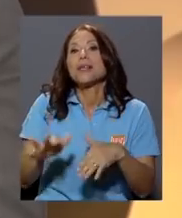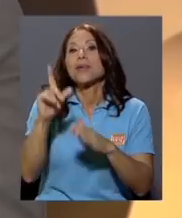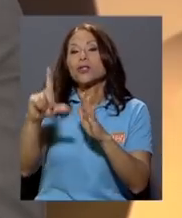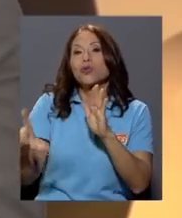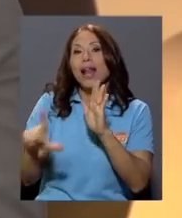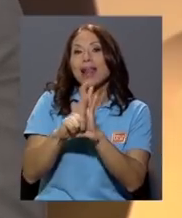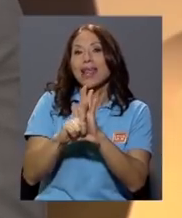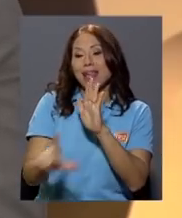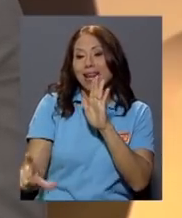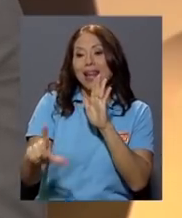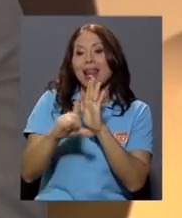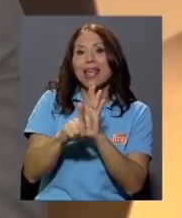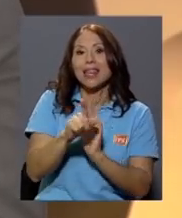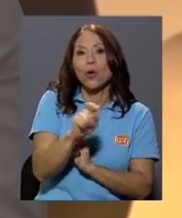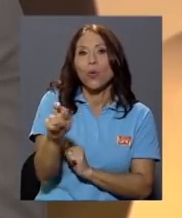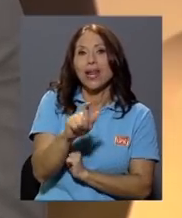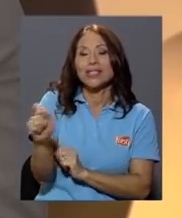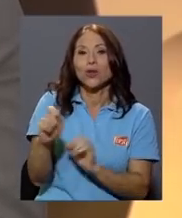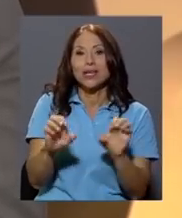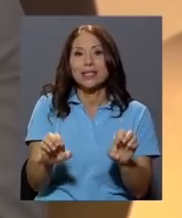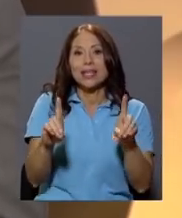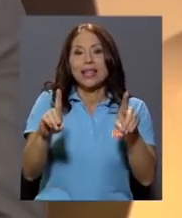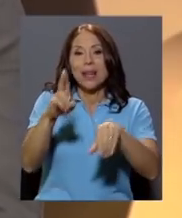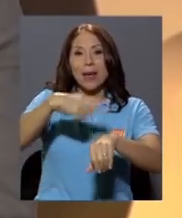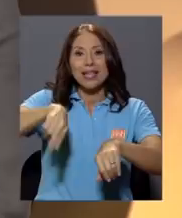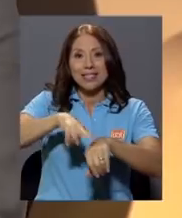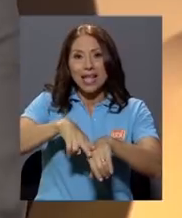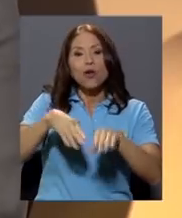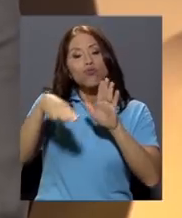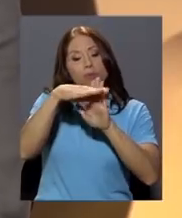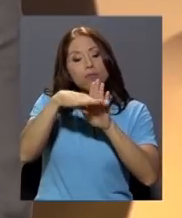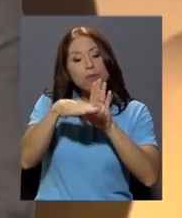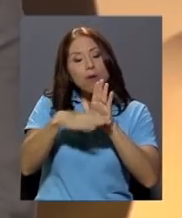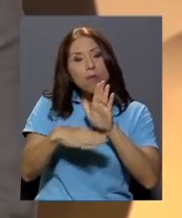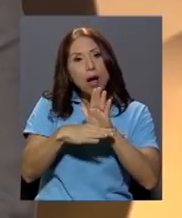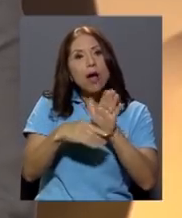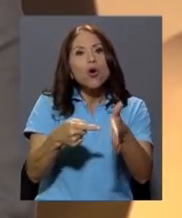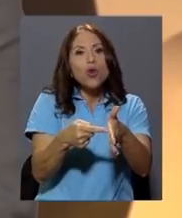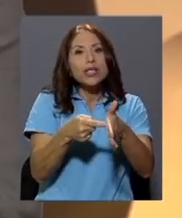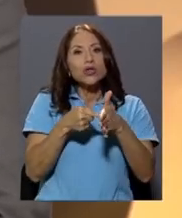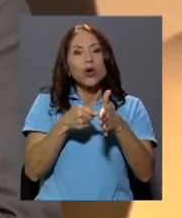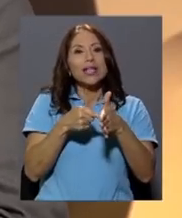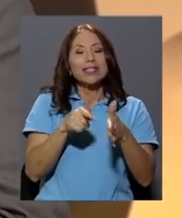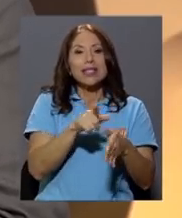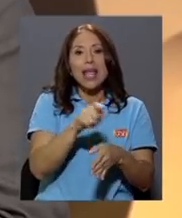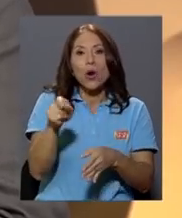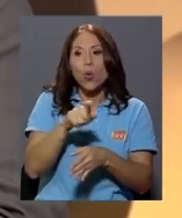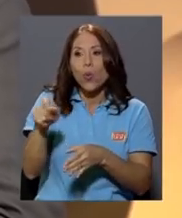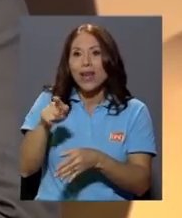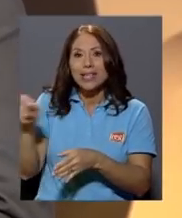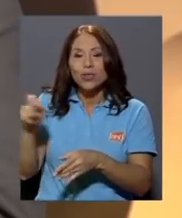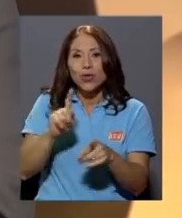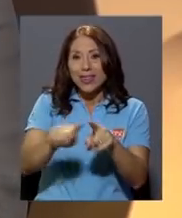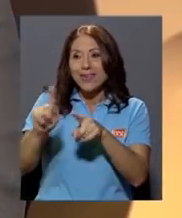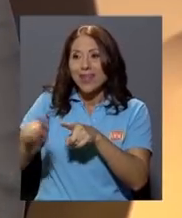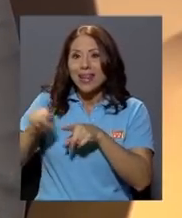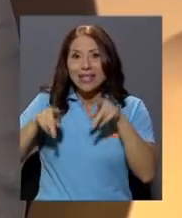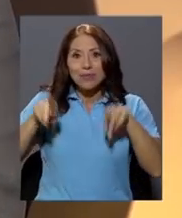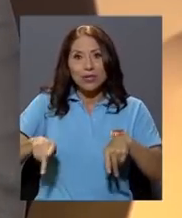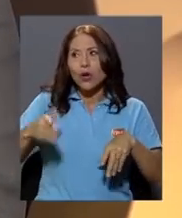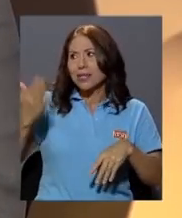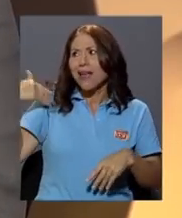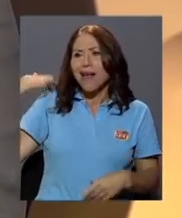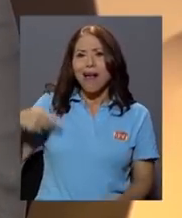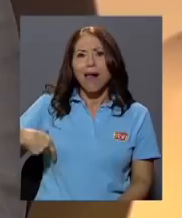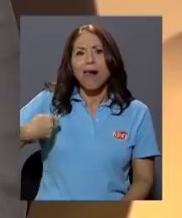ley de jubilaciones del magisterio la que establece cuáles son las condiciones de jubilación de las diferentes personas que han cotizado para